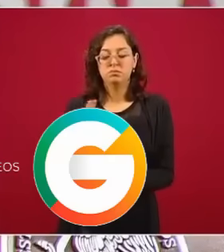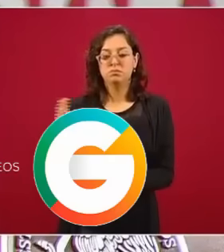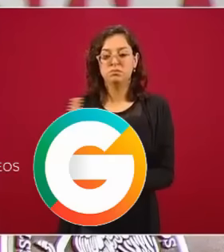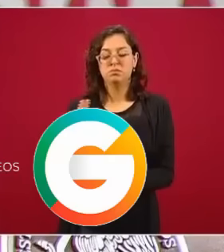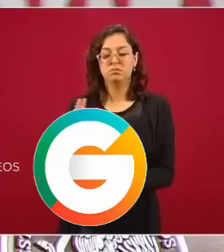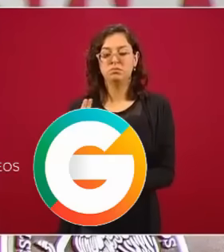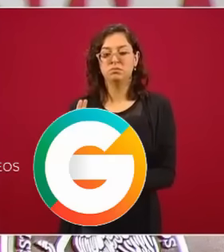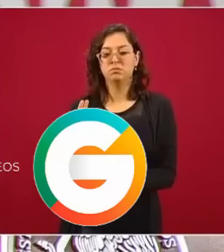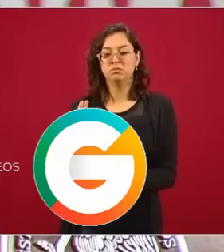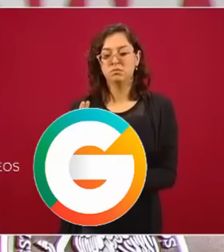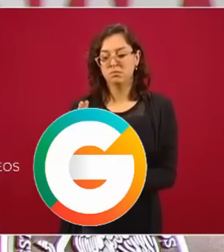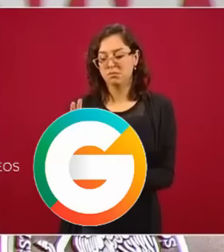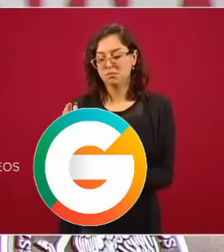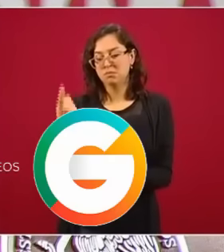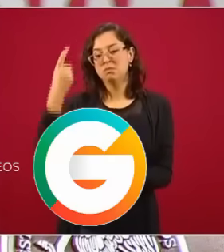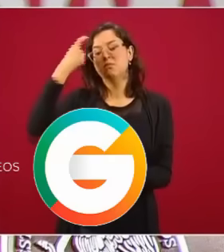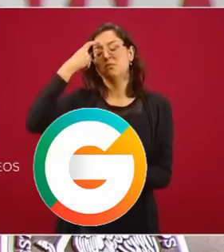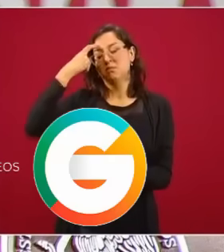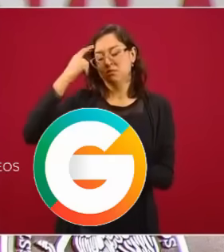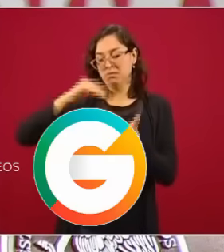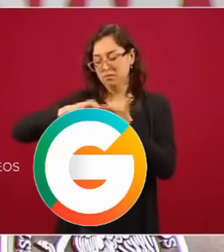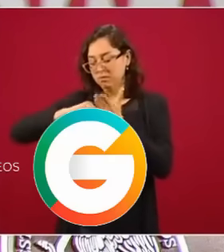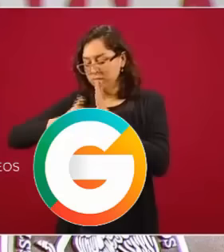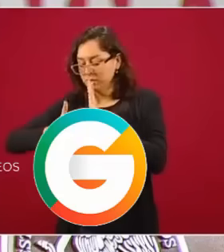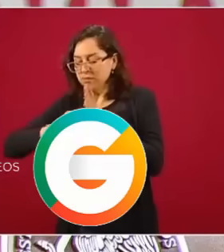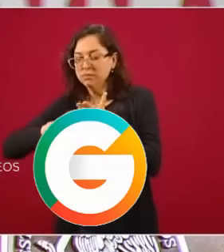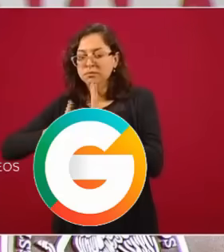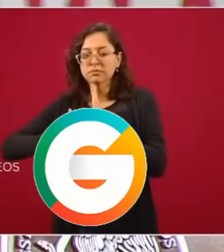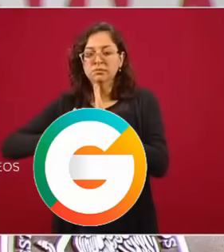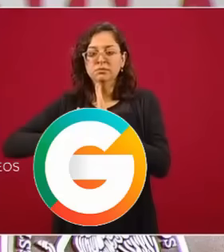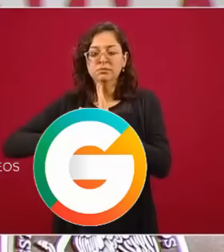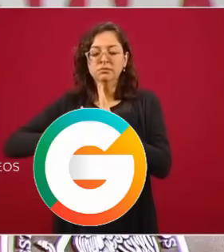no solo la estrategia de